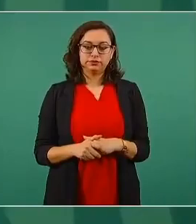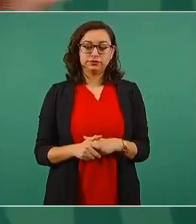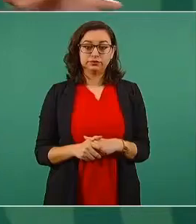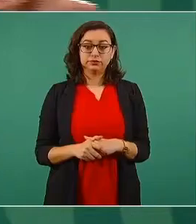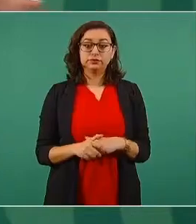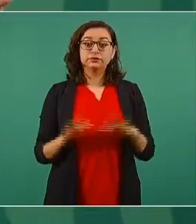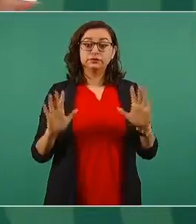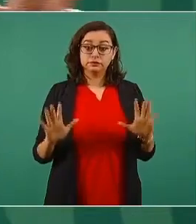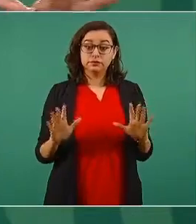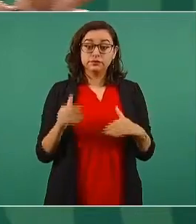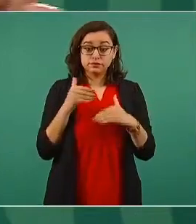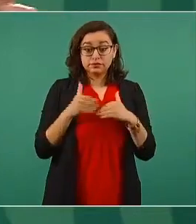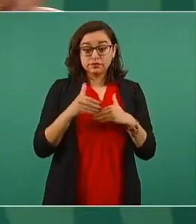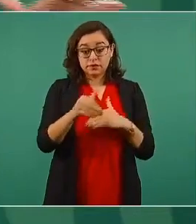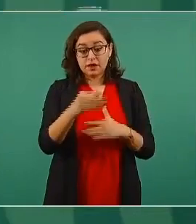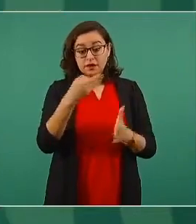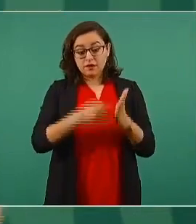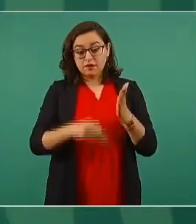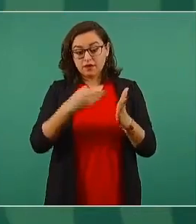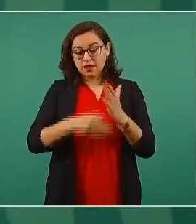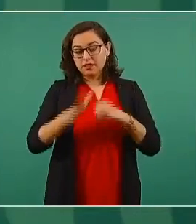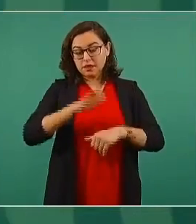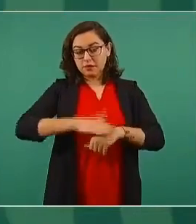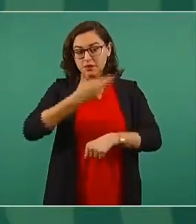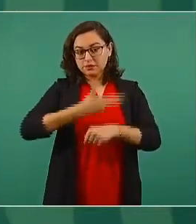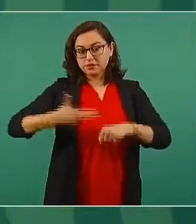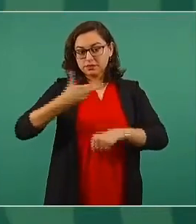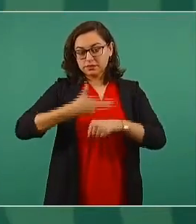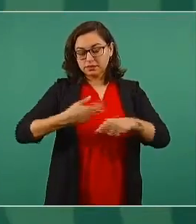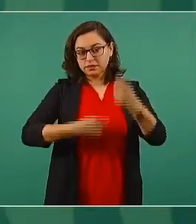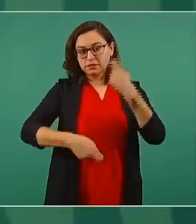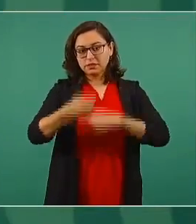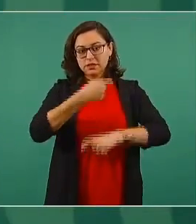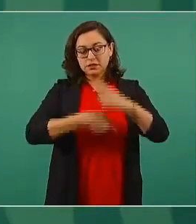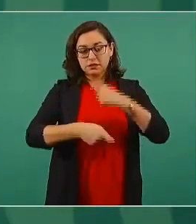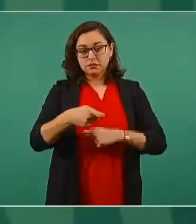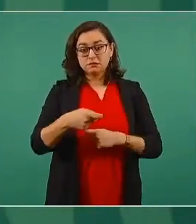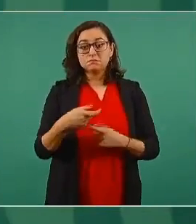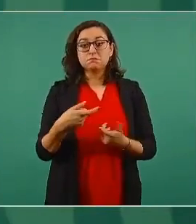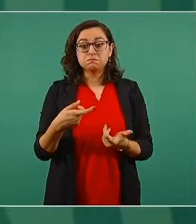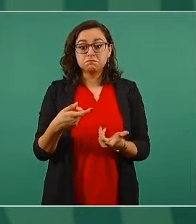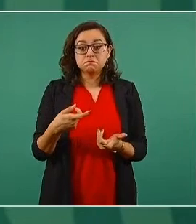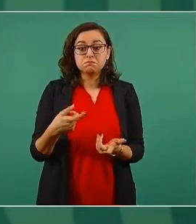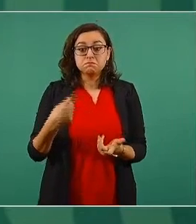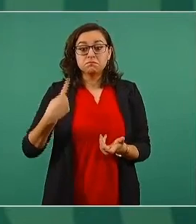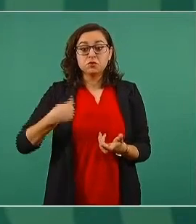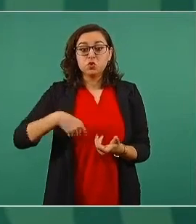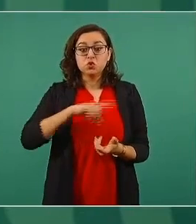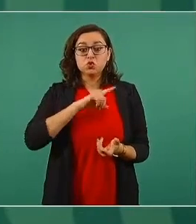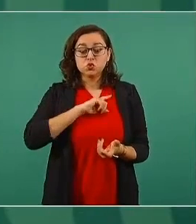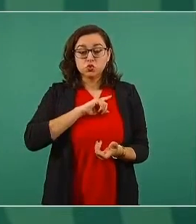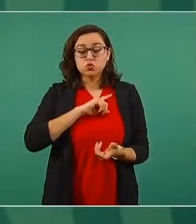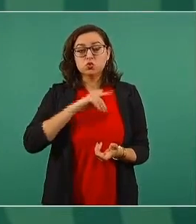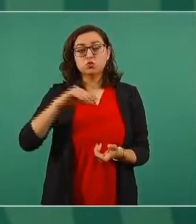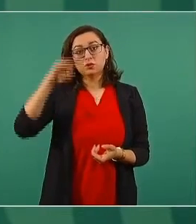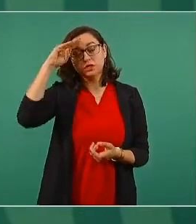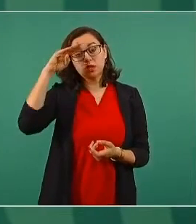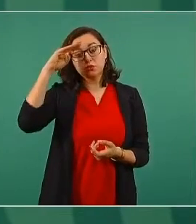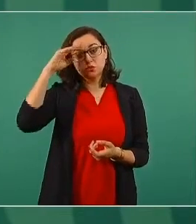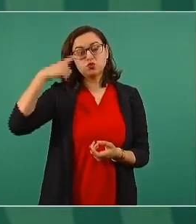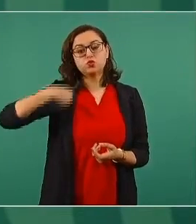Todavía falta que se consolide y nosotros en todos los casos queremos que siempre